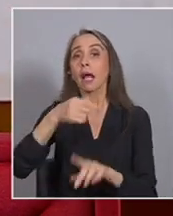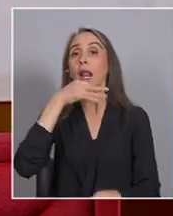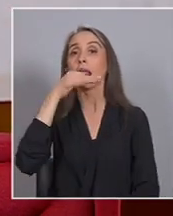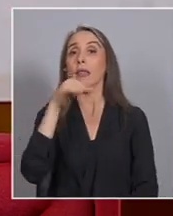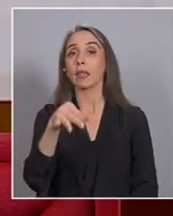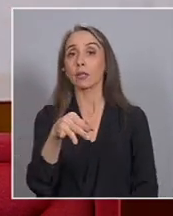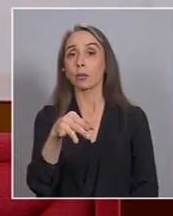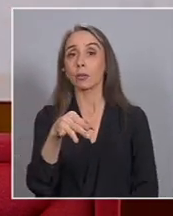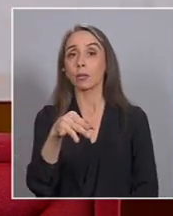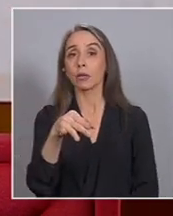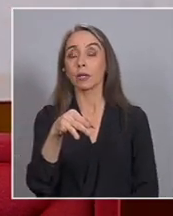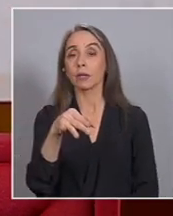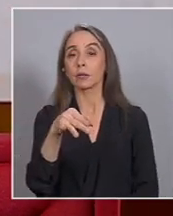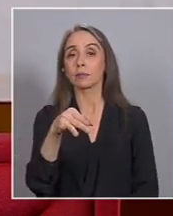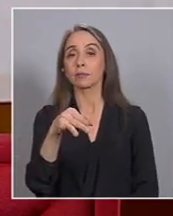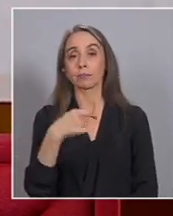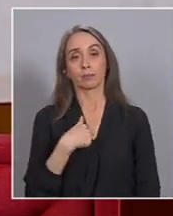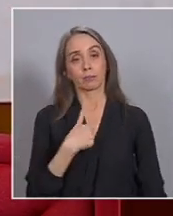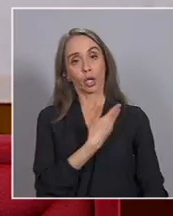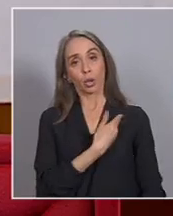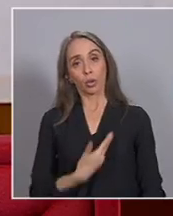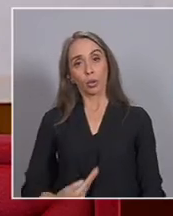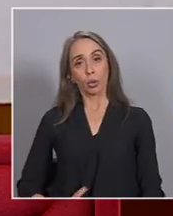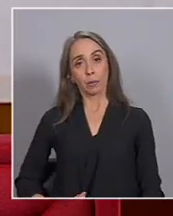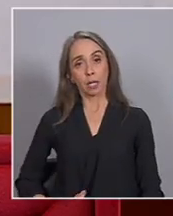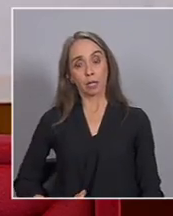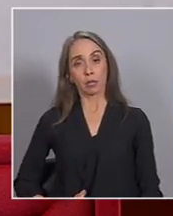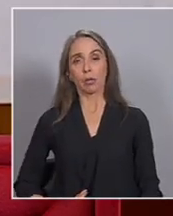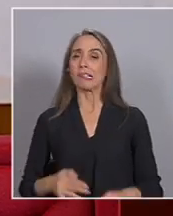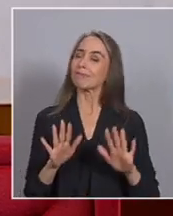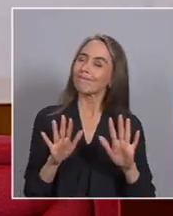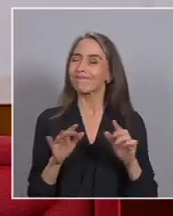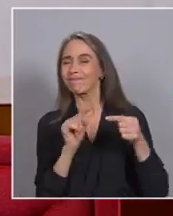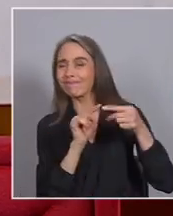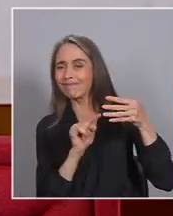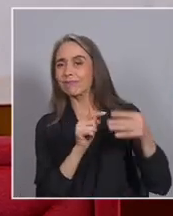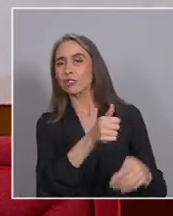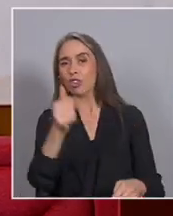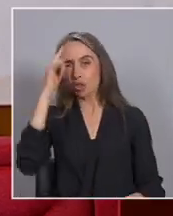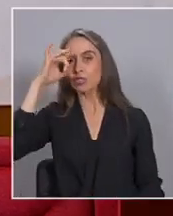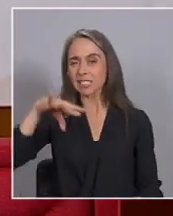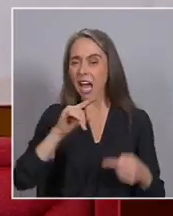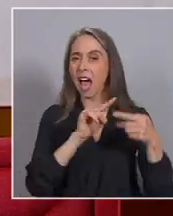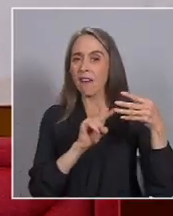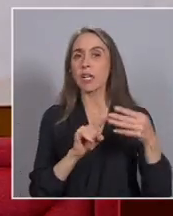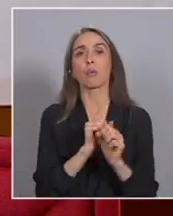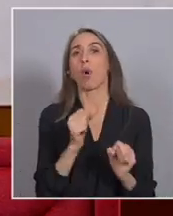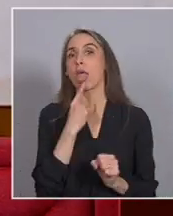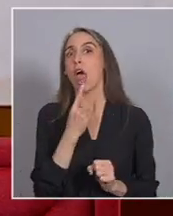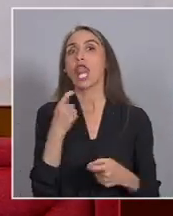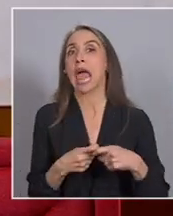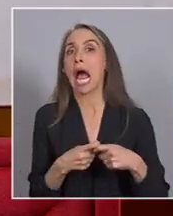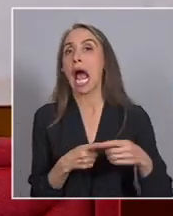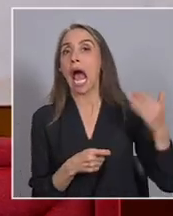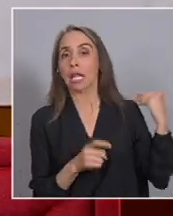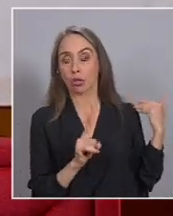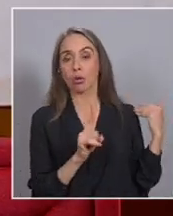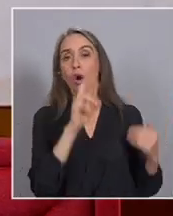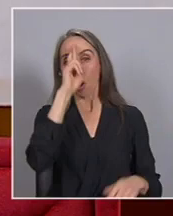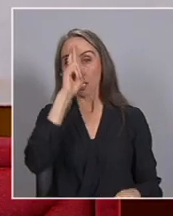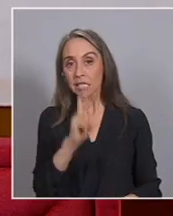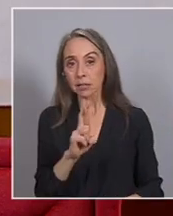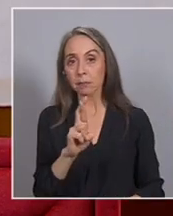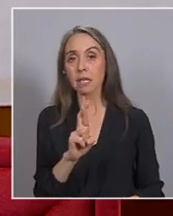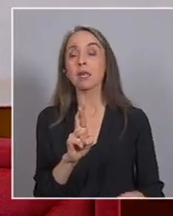decirlo, pese a que desde el gobierno tuvimos reparos que son por todos conocidos y sería absurdo negarlo, respetamos